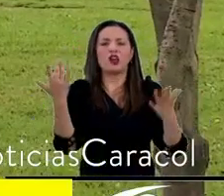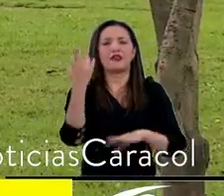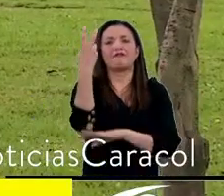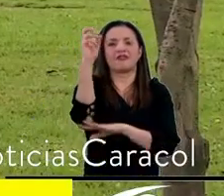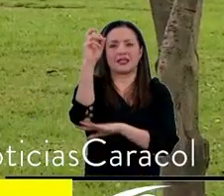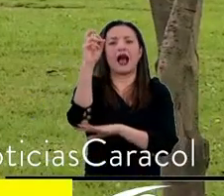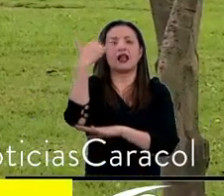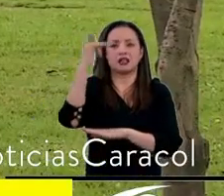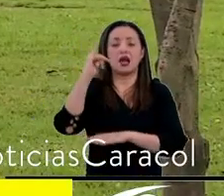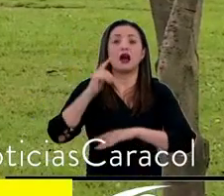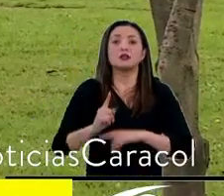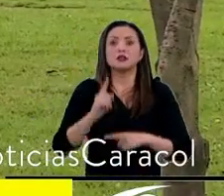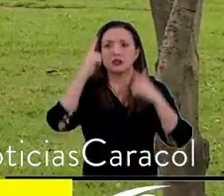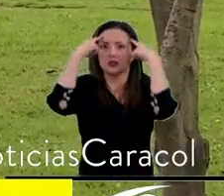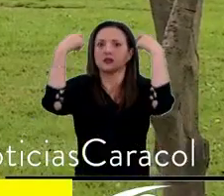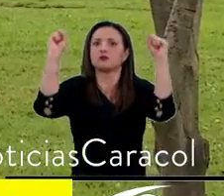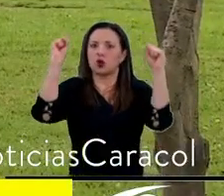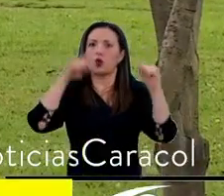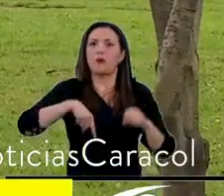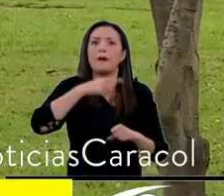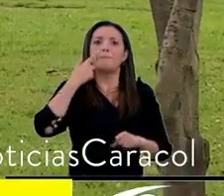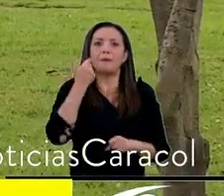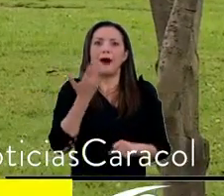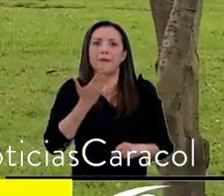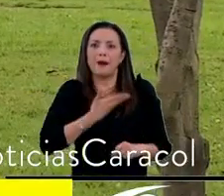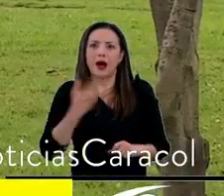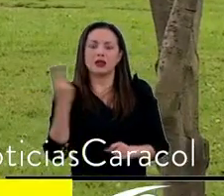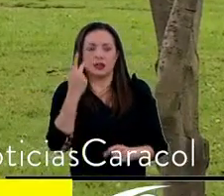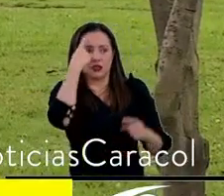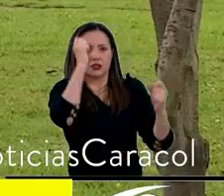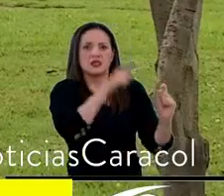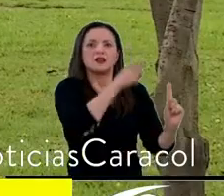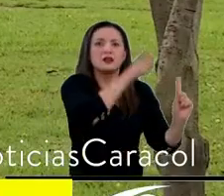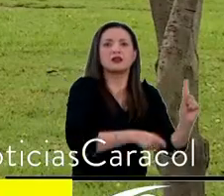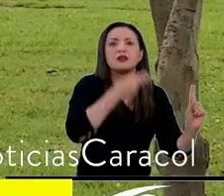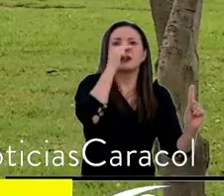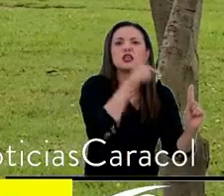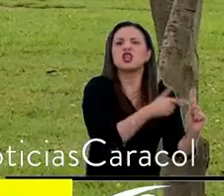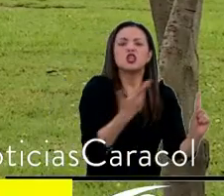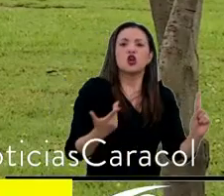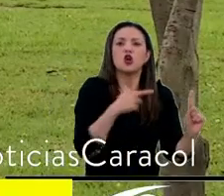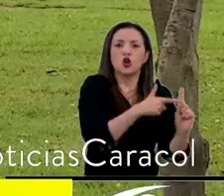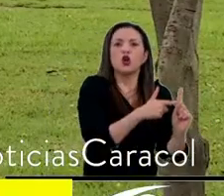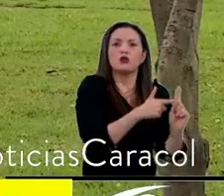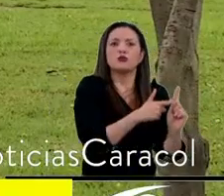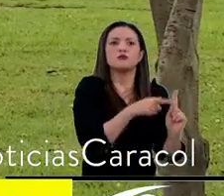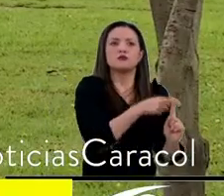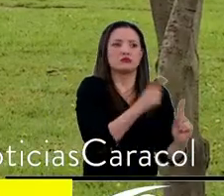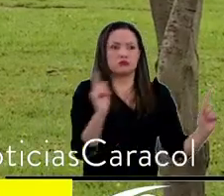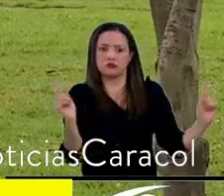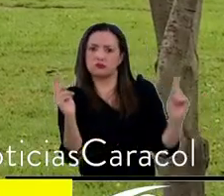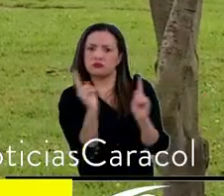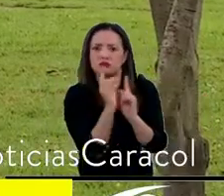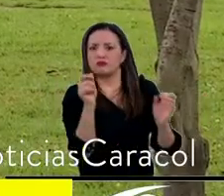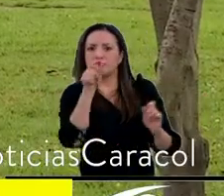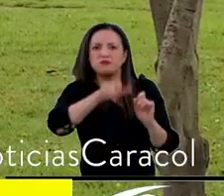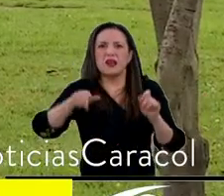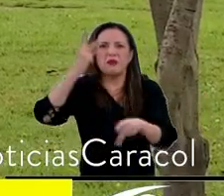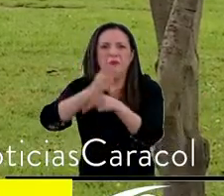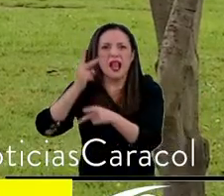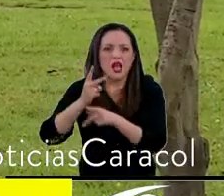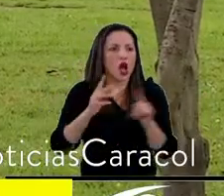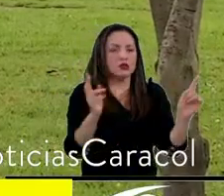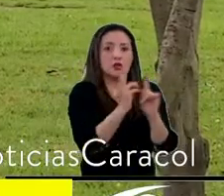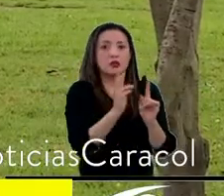fiscalía y la preocupación, por supuesto, de estos padres de familia es que el menor estuvo varios minutos con los delincuentes y pudo